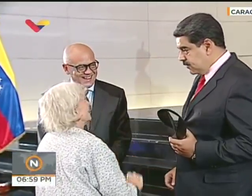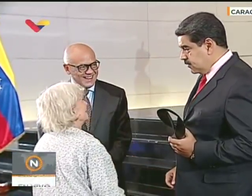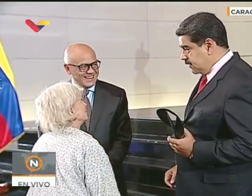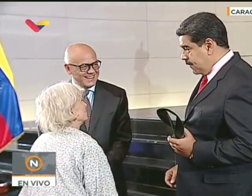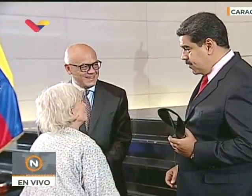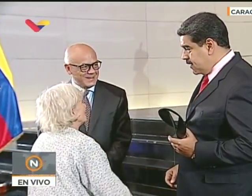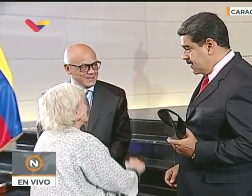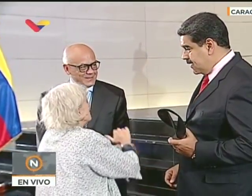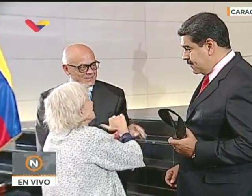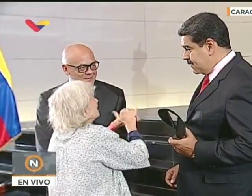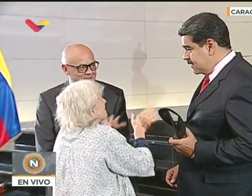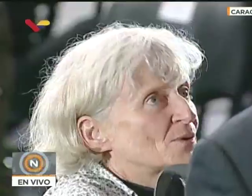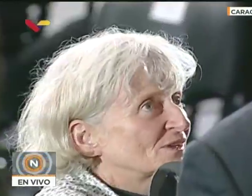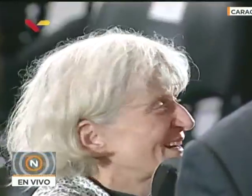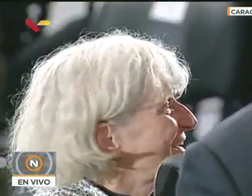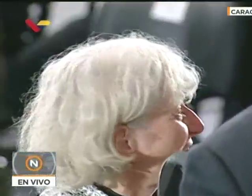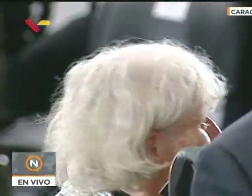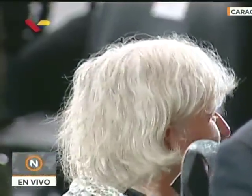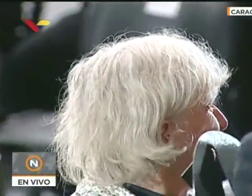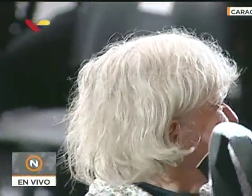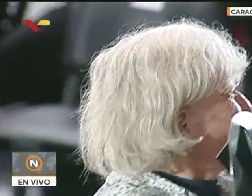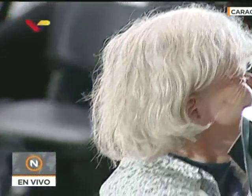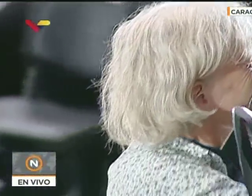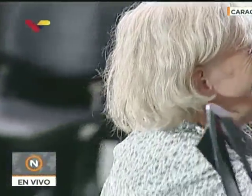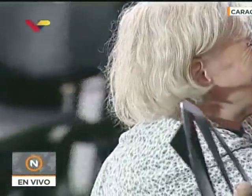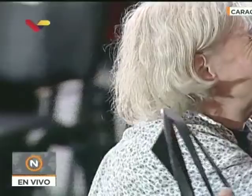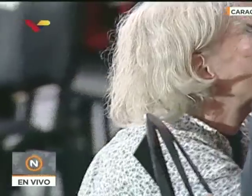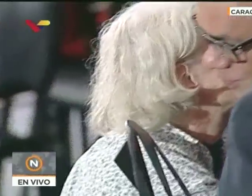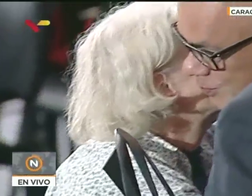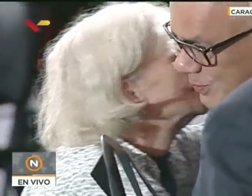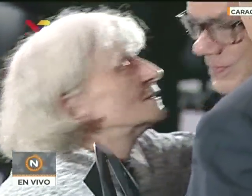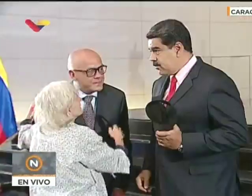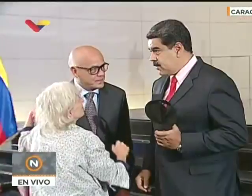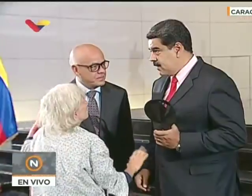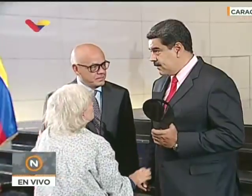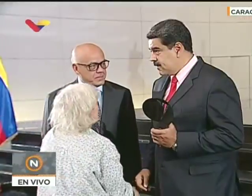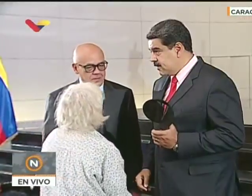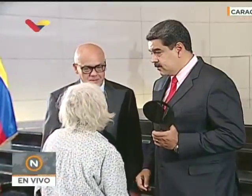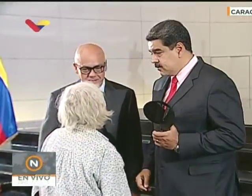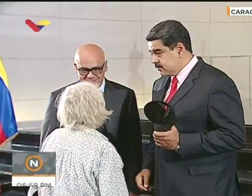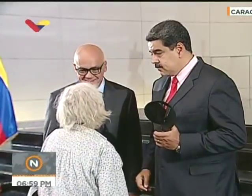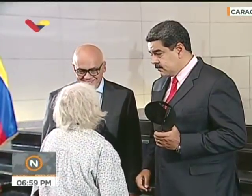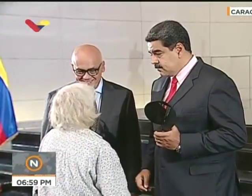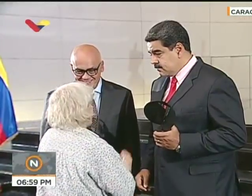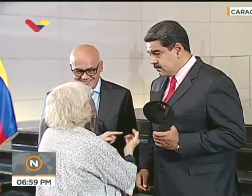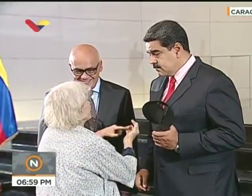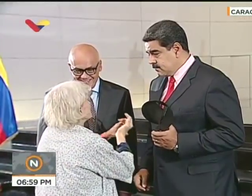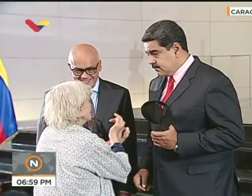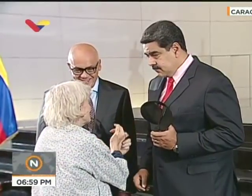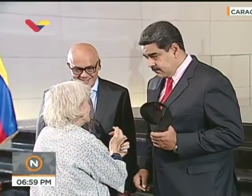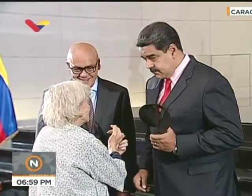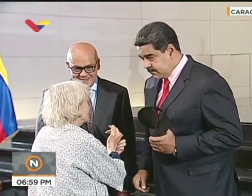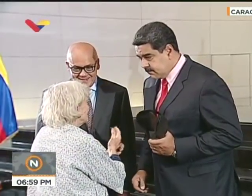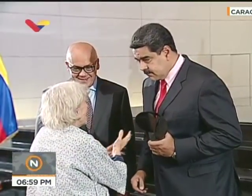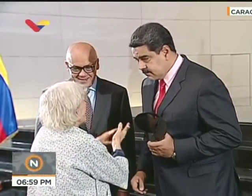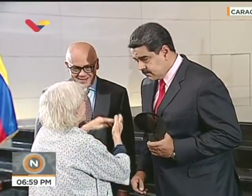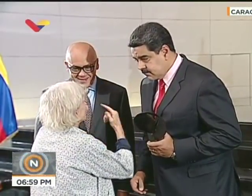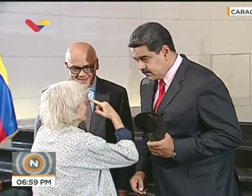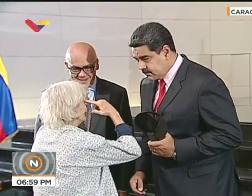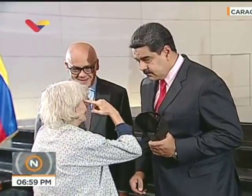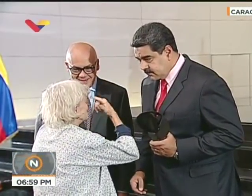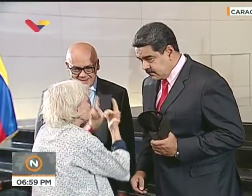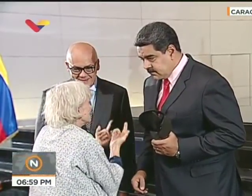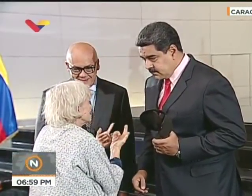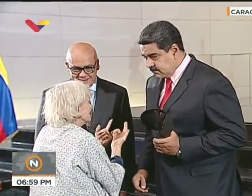Es parte entonces de la entrega del Premio Nacional de Periodismo. En este día, desde el Panteón Nacional y